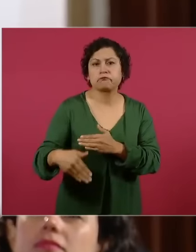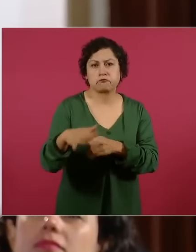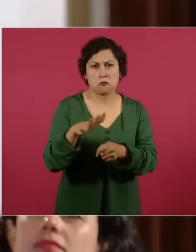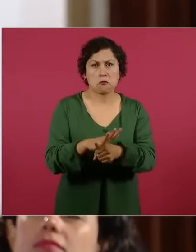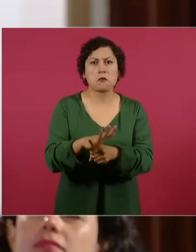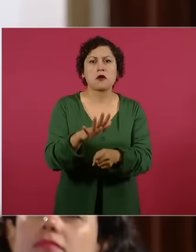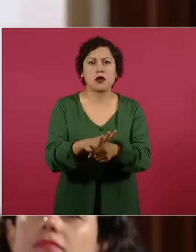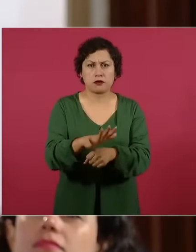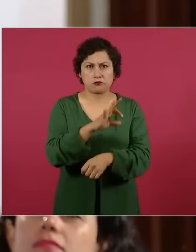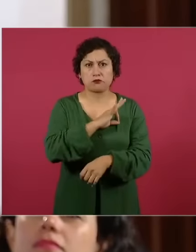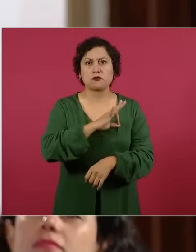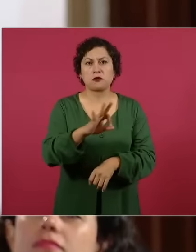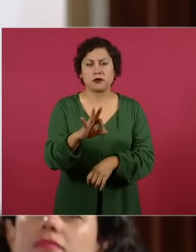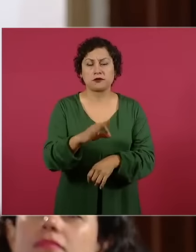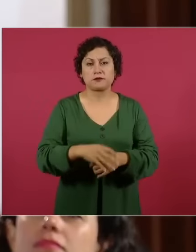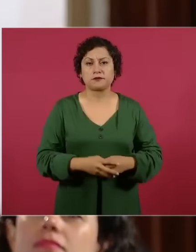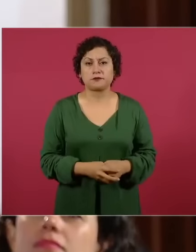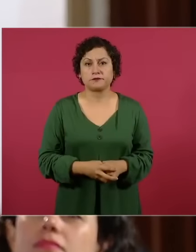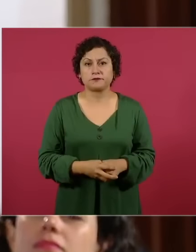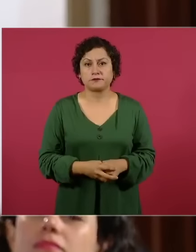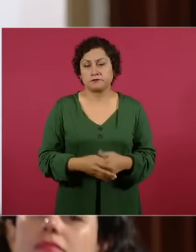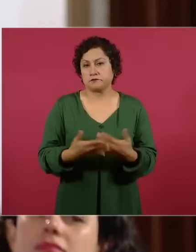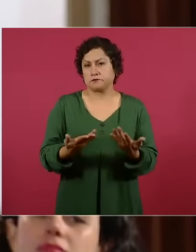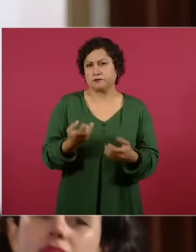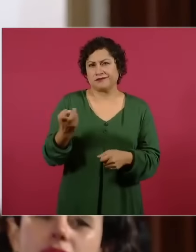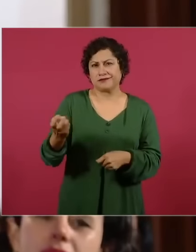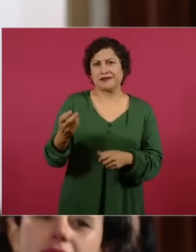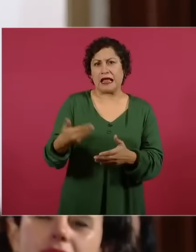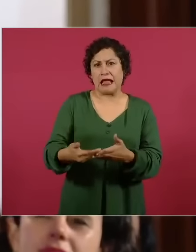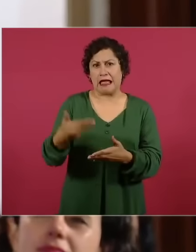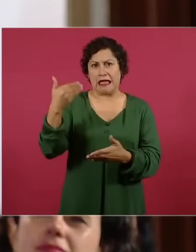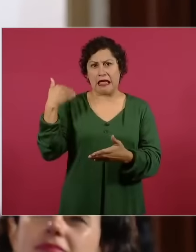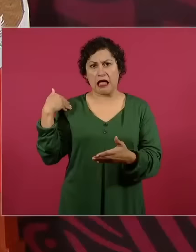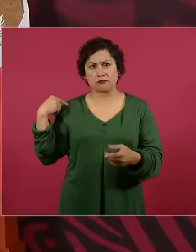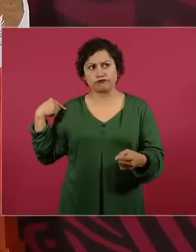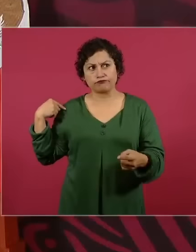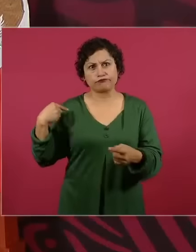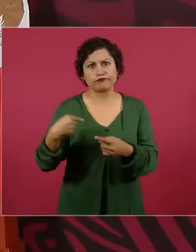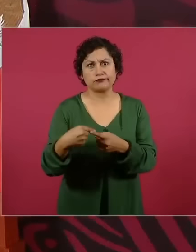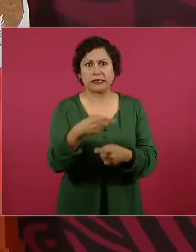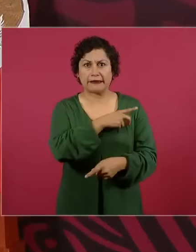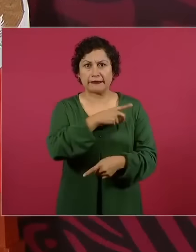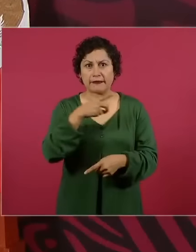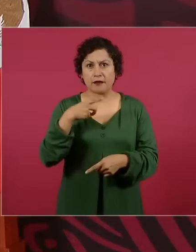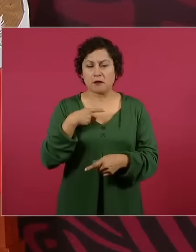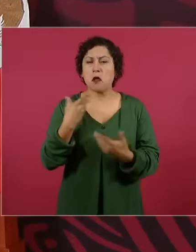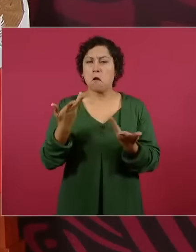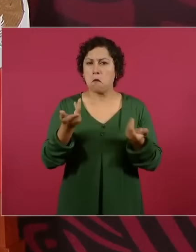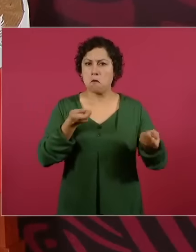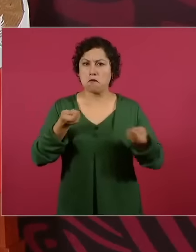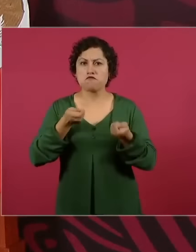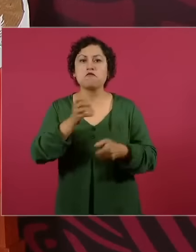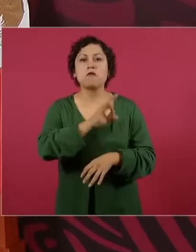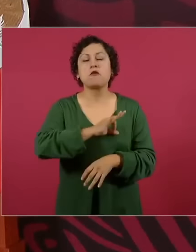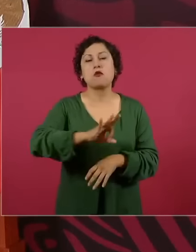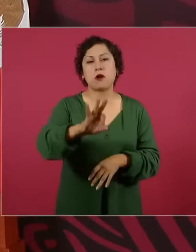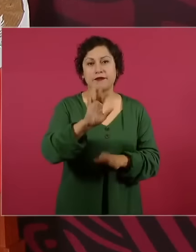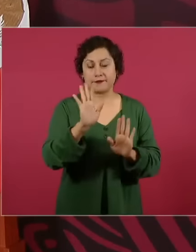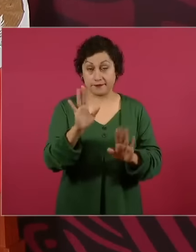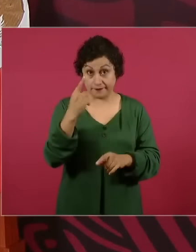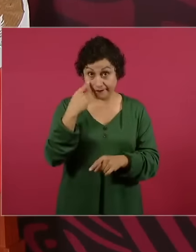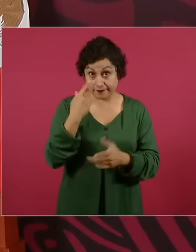y es una deuda manejable. Ahora lo vamos a observar si